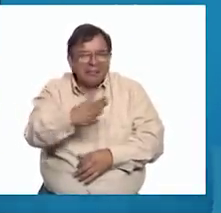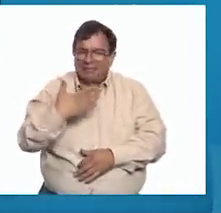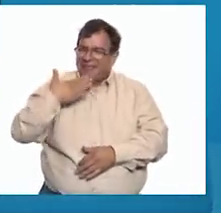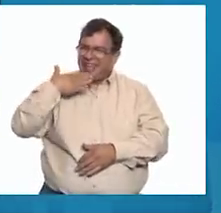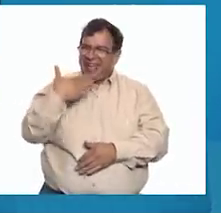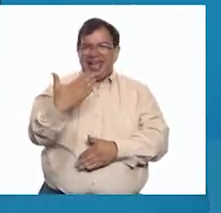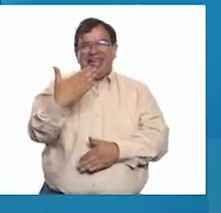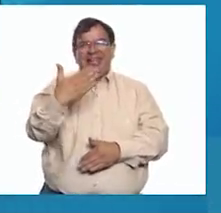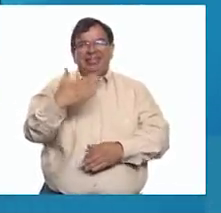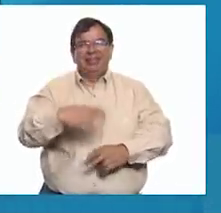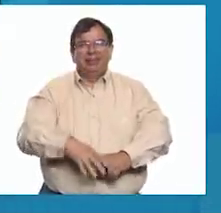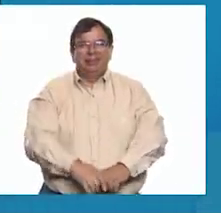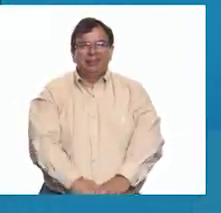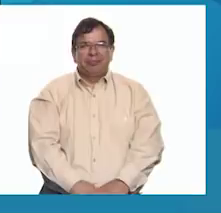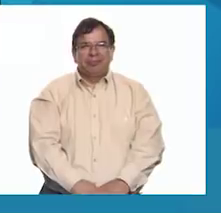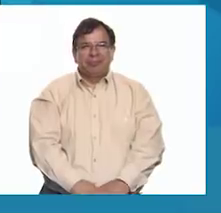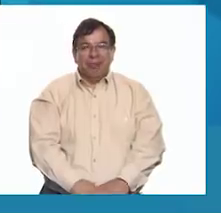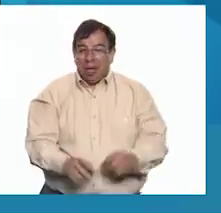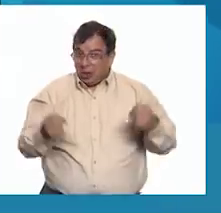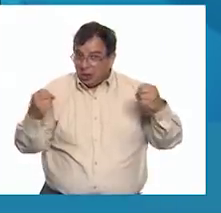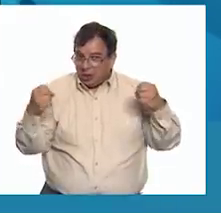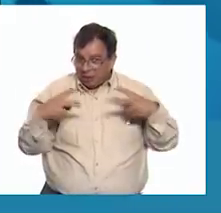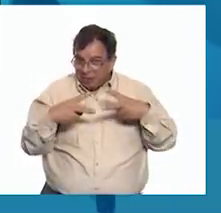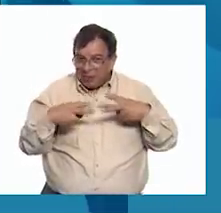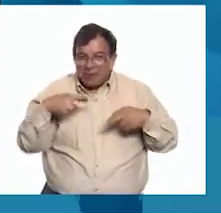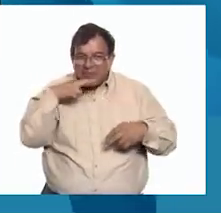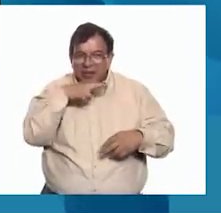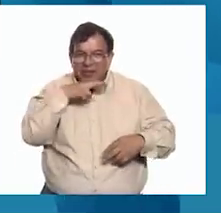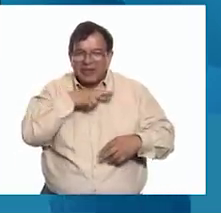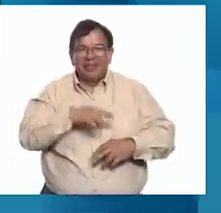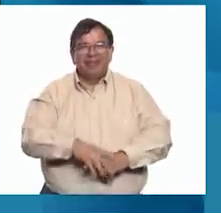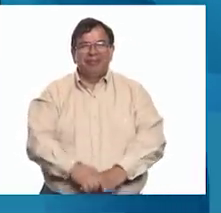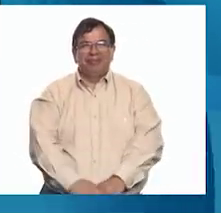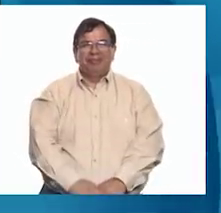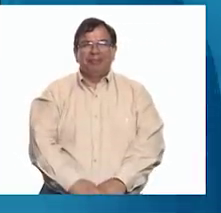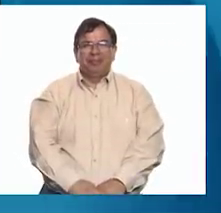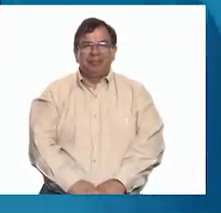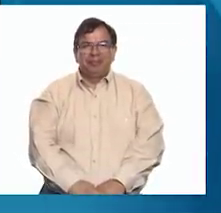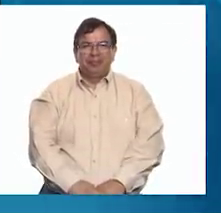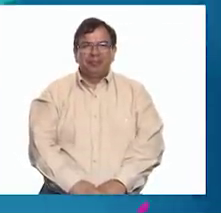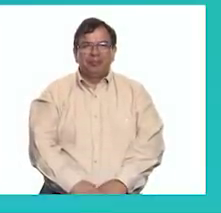¡Muy bien! ¡Nos vemos pronto!